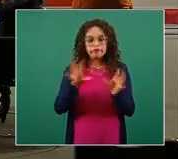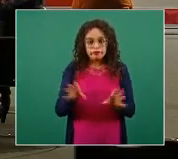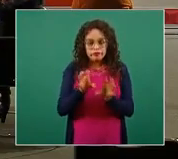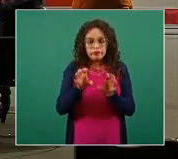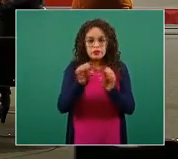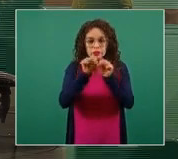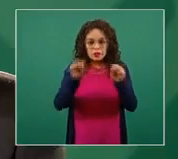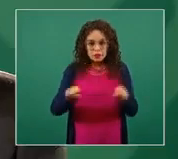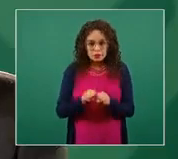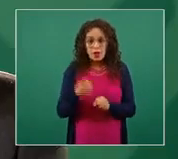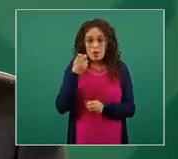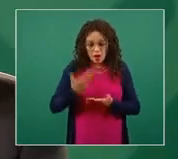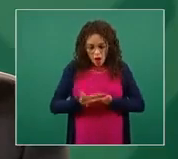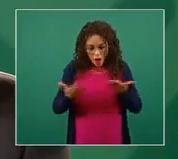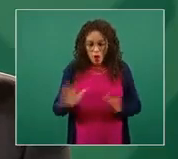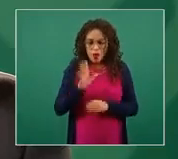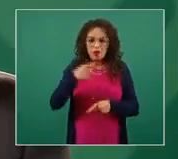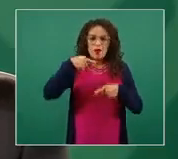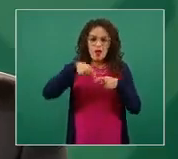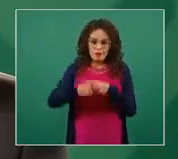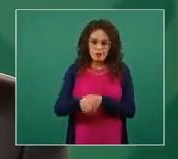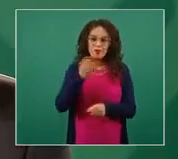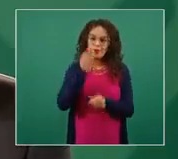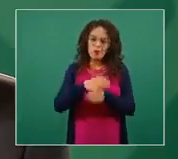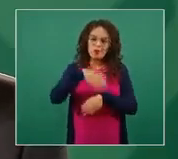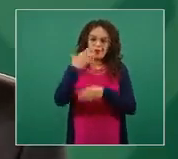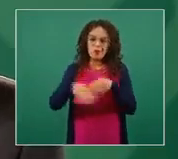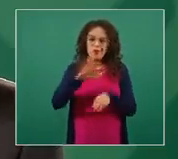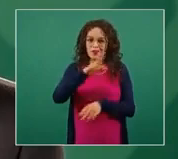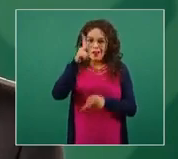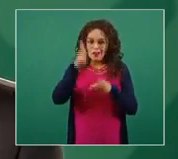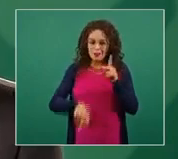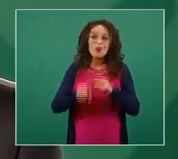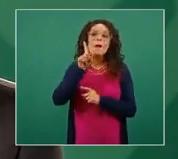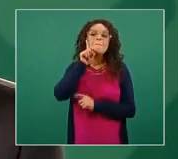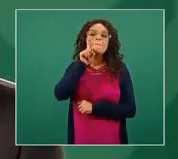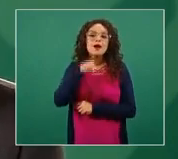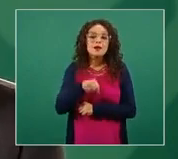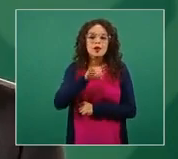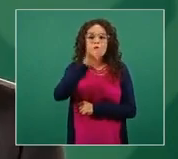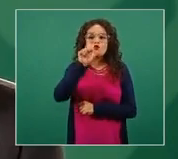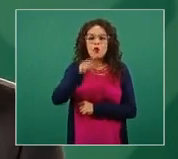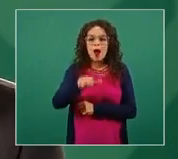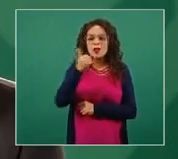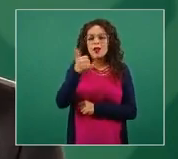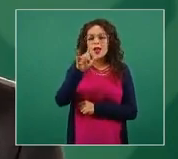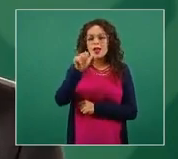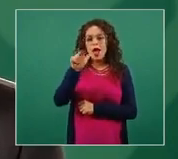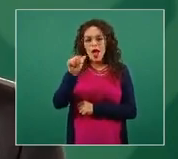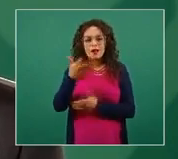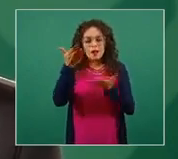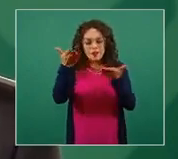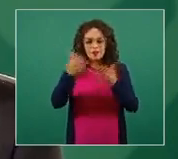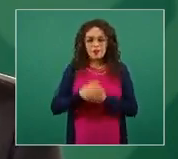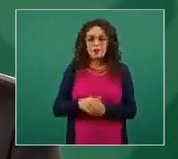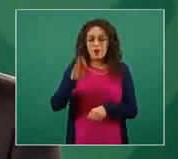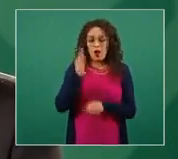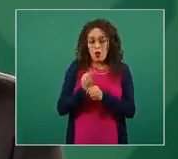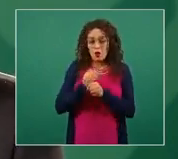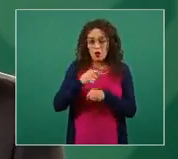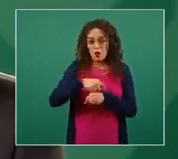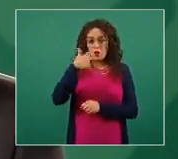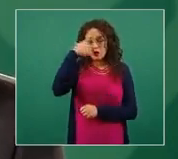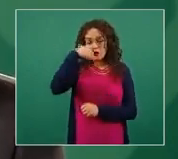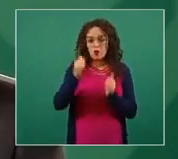al respecto. Aquí terminamos, queda pendiente Juan Hernández, Liliana Noble y los demás colegas. Son las 20:01, muchas